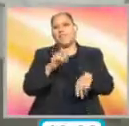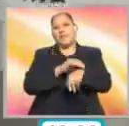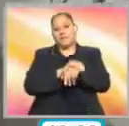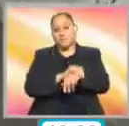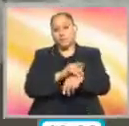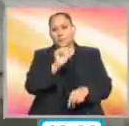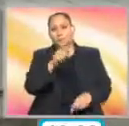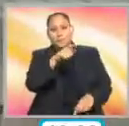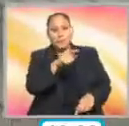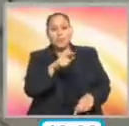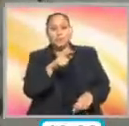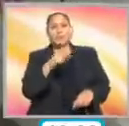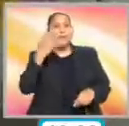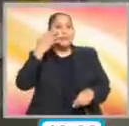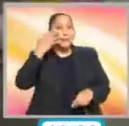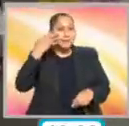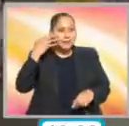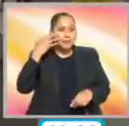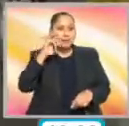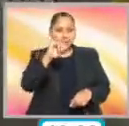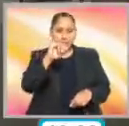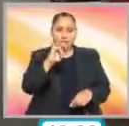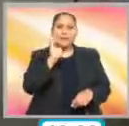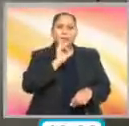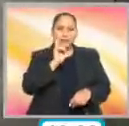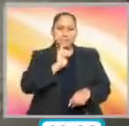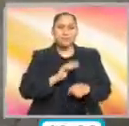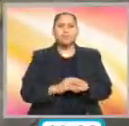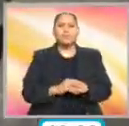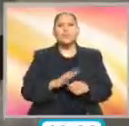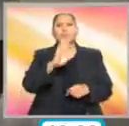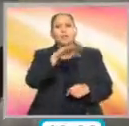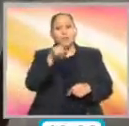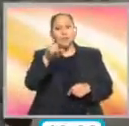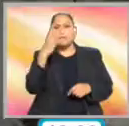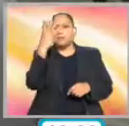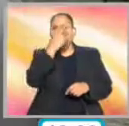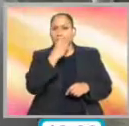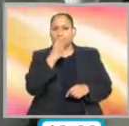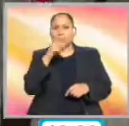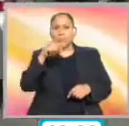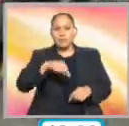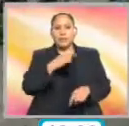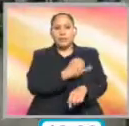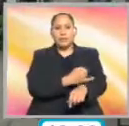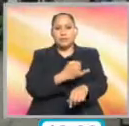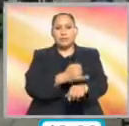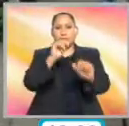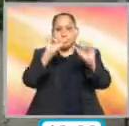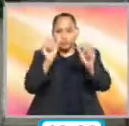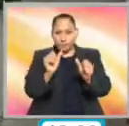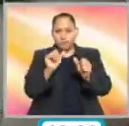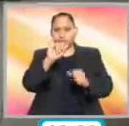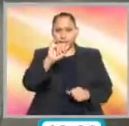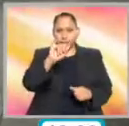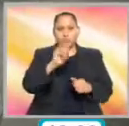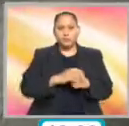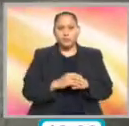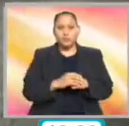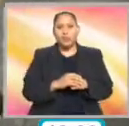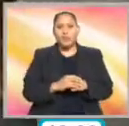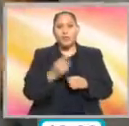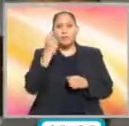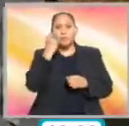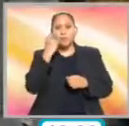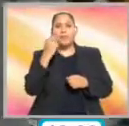¿Un tigre? Venga, maestro. Oiga, está padre este movimiento de Iztapalarte, ¿no? Así es, así es. Sí, mira, en